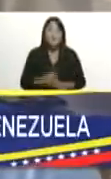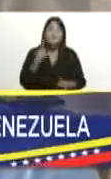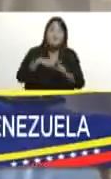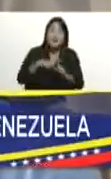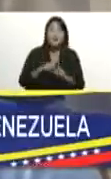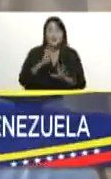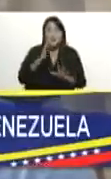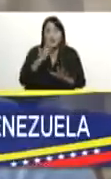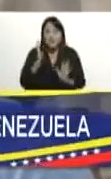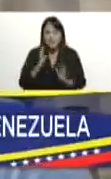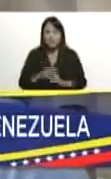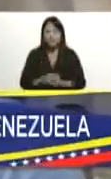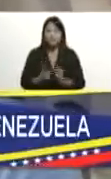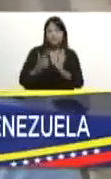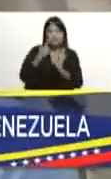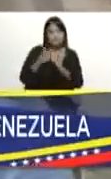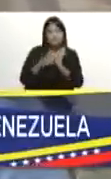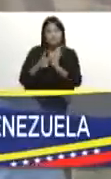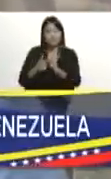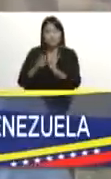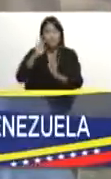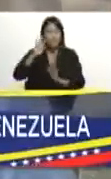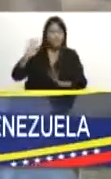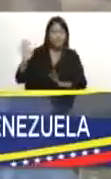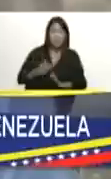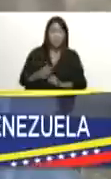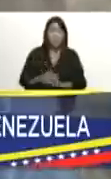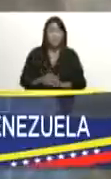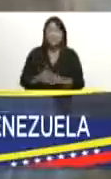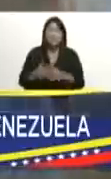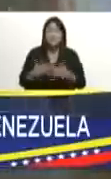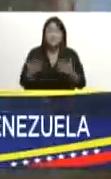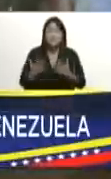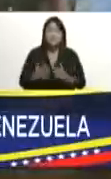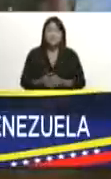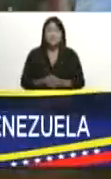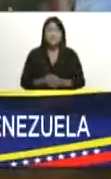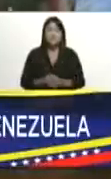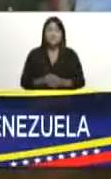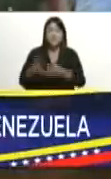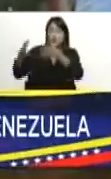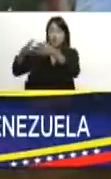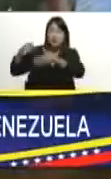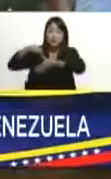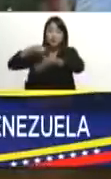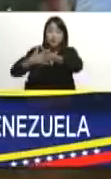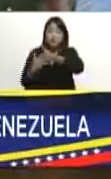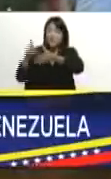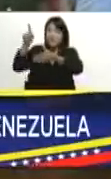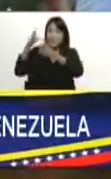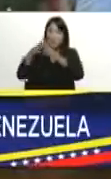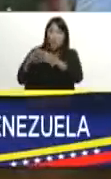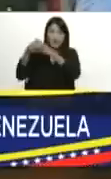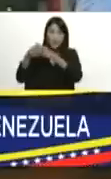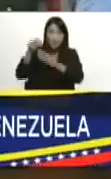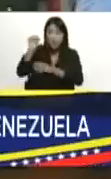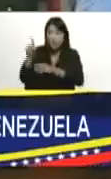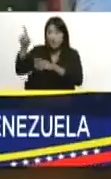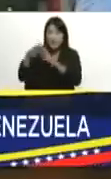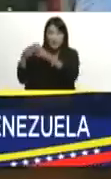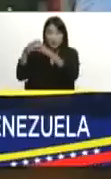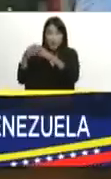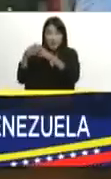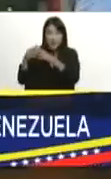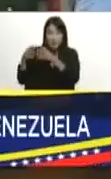ejemplo más insolente de intromisión es el del Comando Sur de los Estados Unidos, que viene expresando